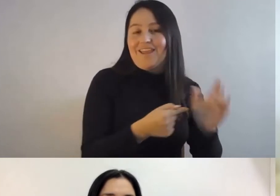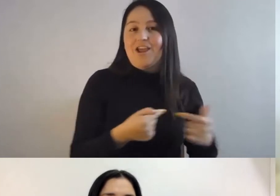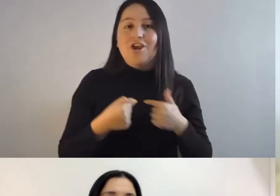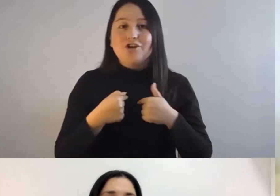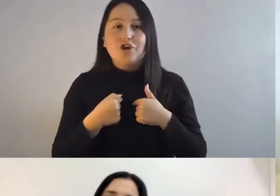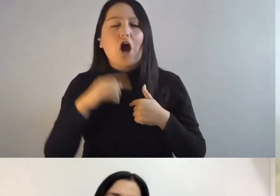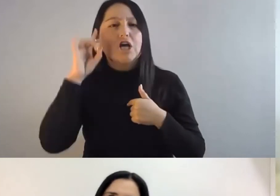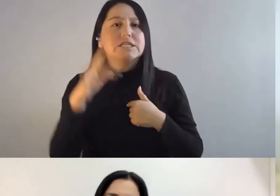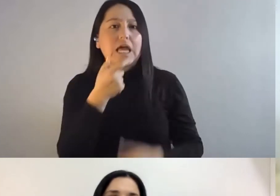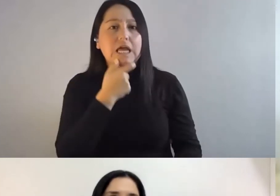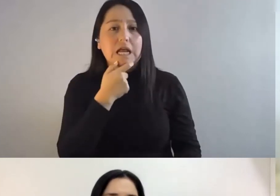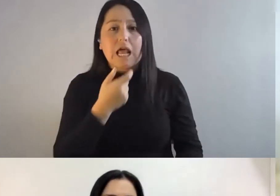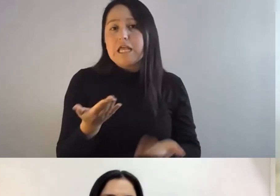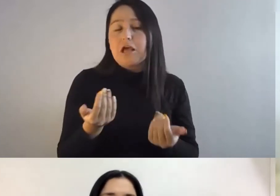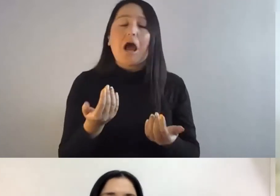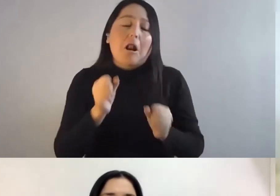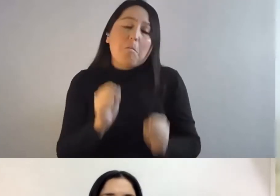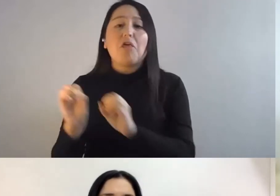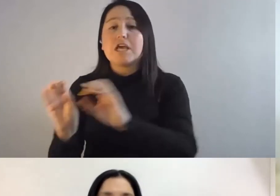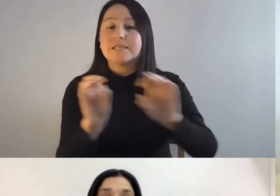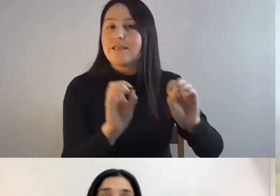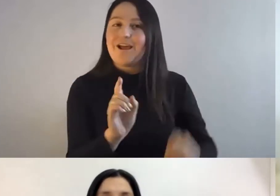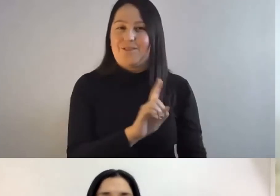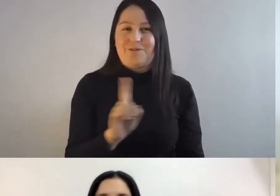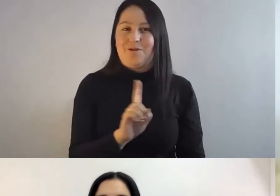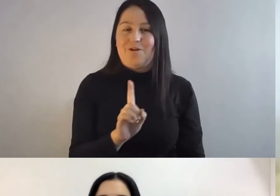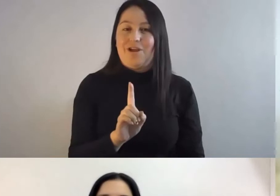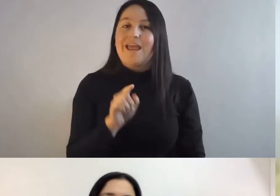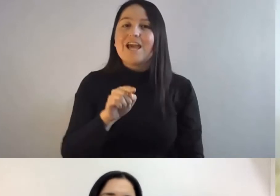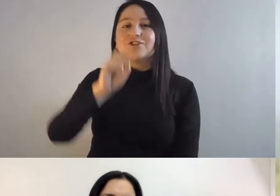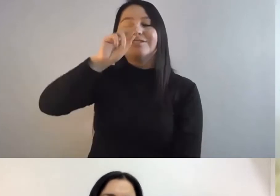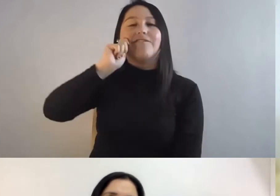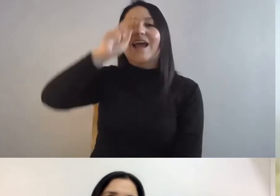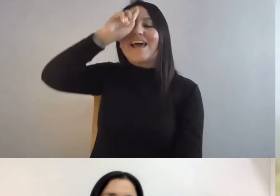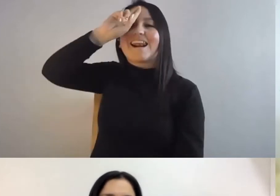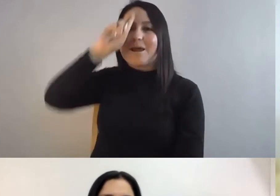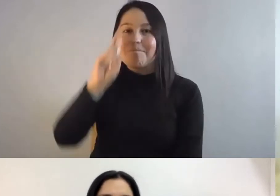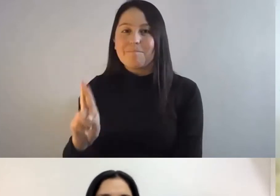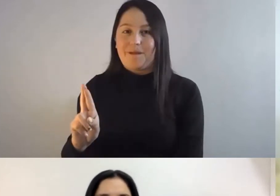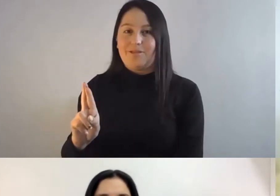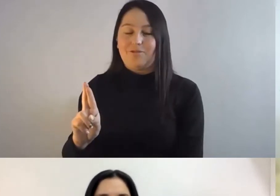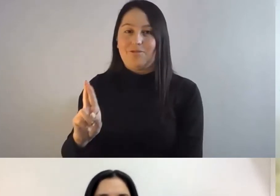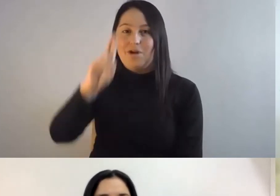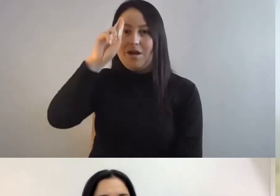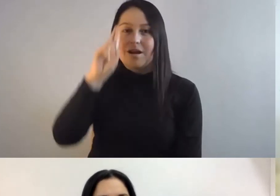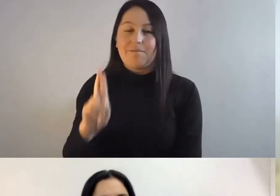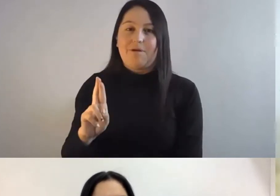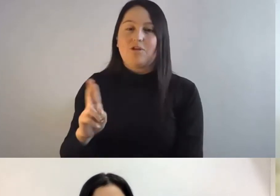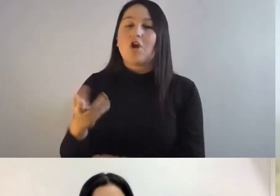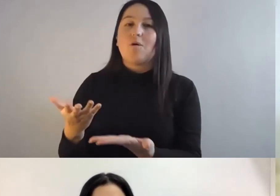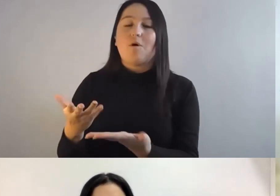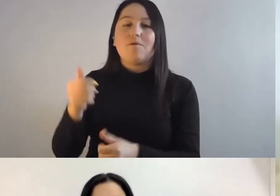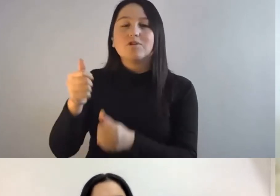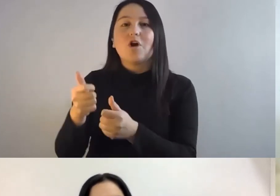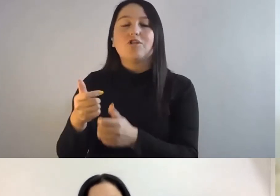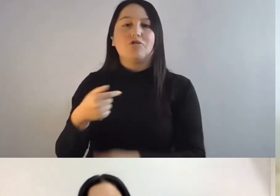lengua de señas, además, es un respeto por una apropiación lingüística, sino que además